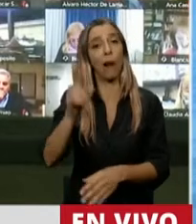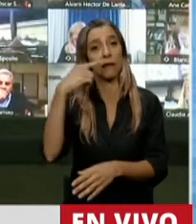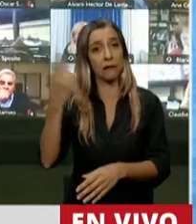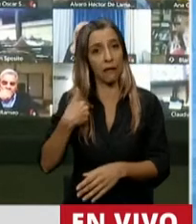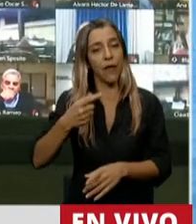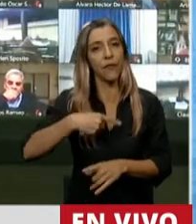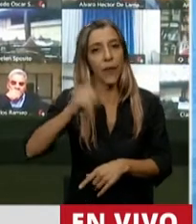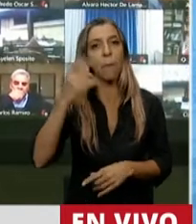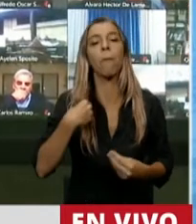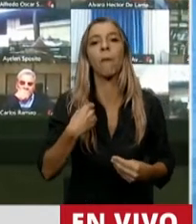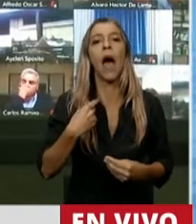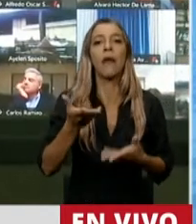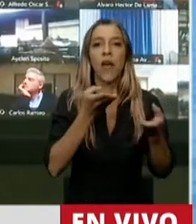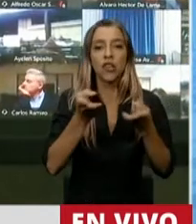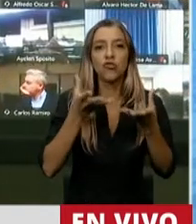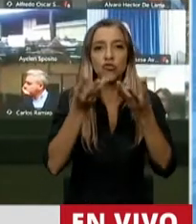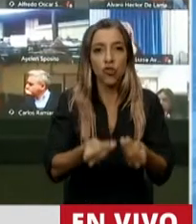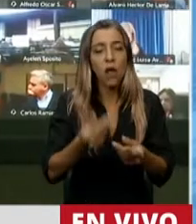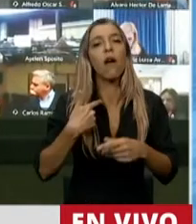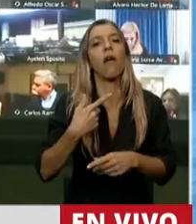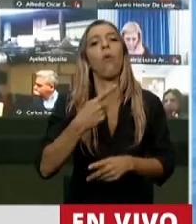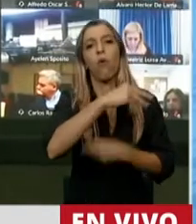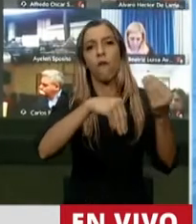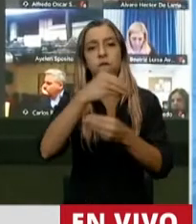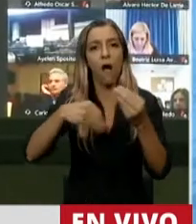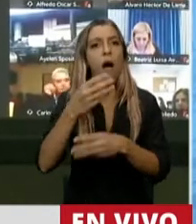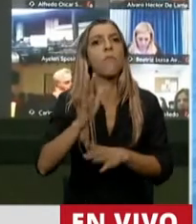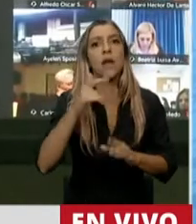solidaridad al sector privado, prohibiéndole la desvinculación